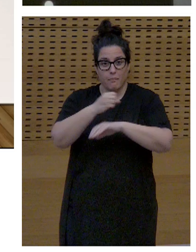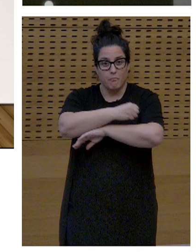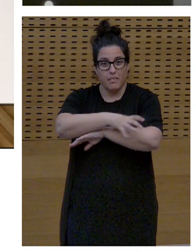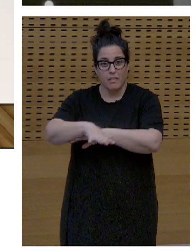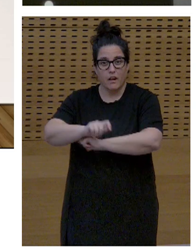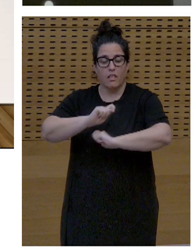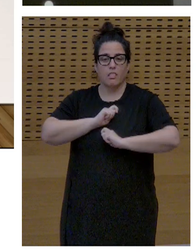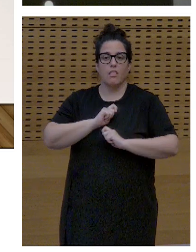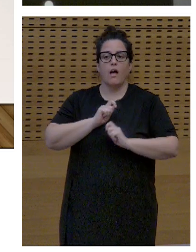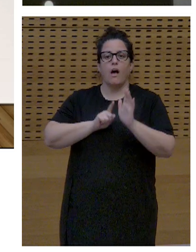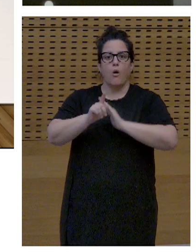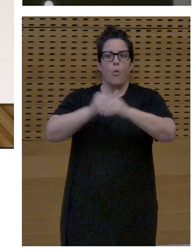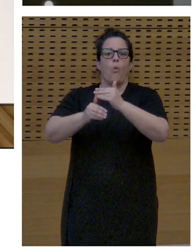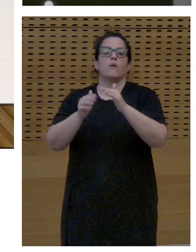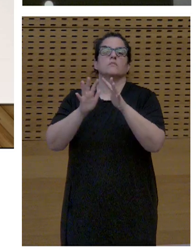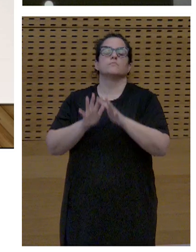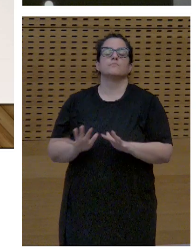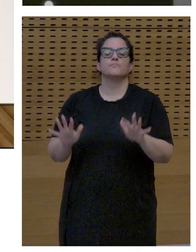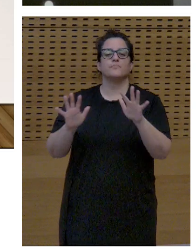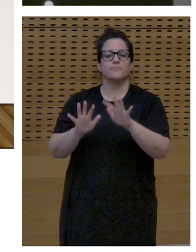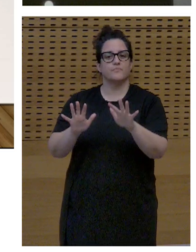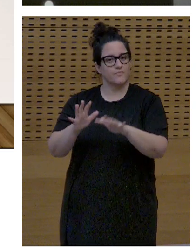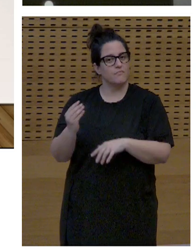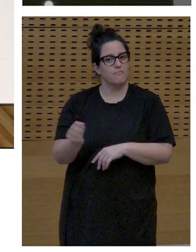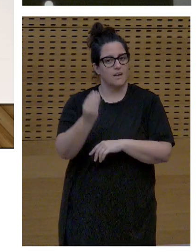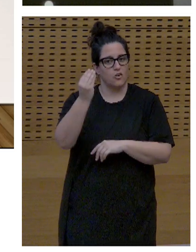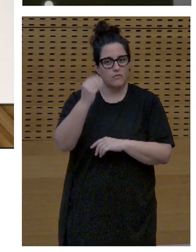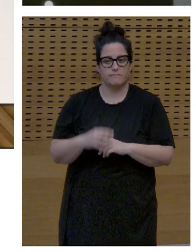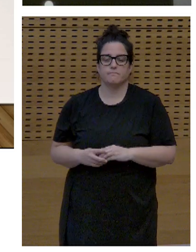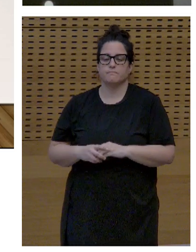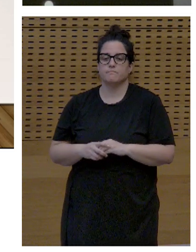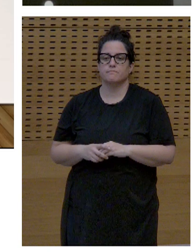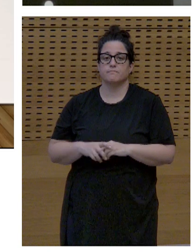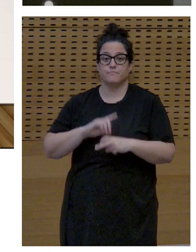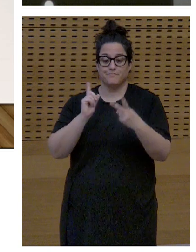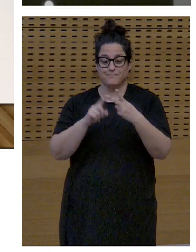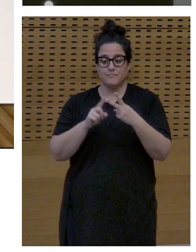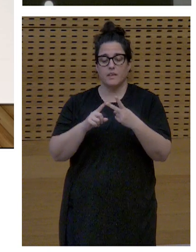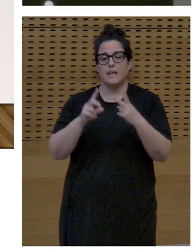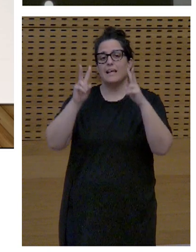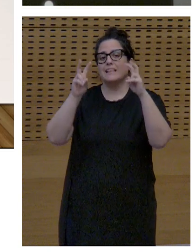aplicando un poco estas recomendaciones. La dieta es una de ellas. El ejercicio